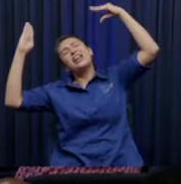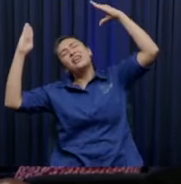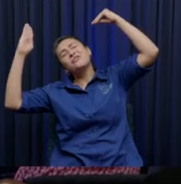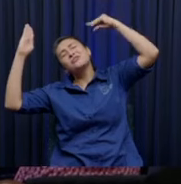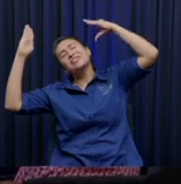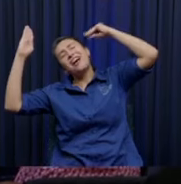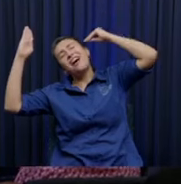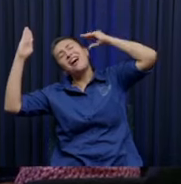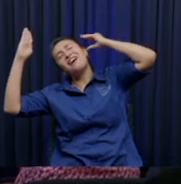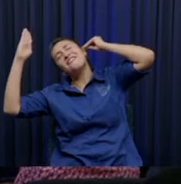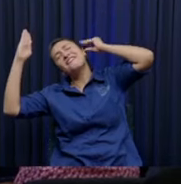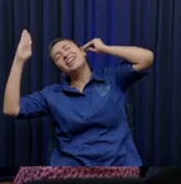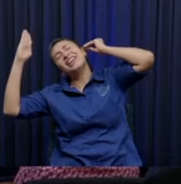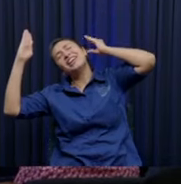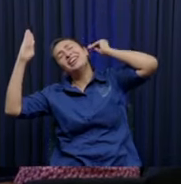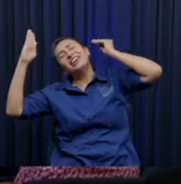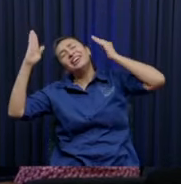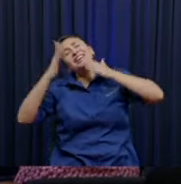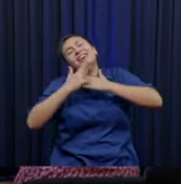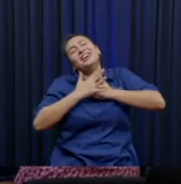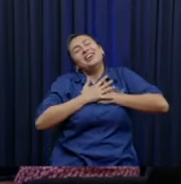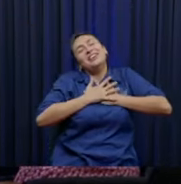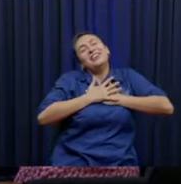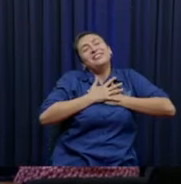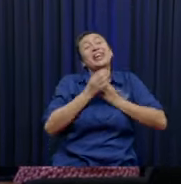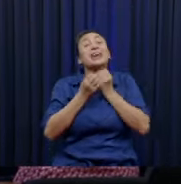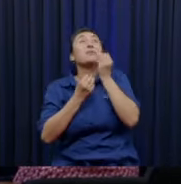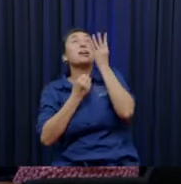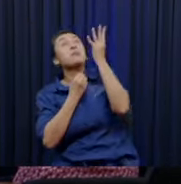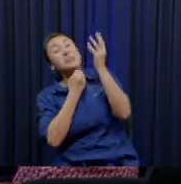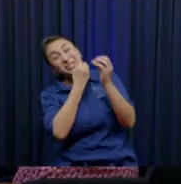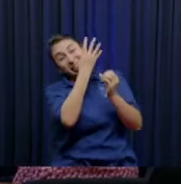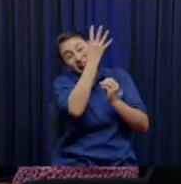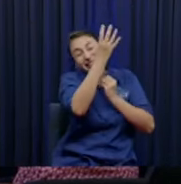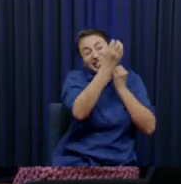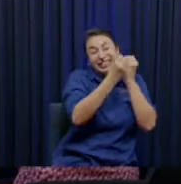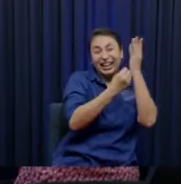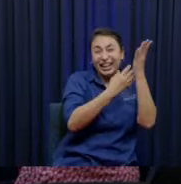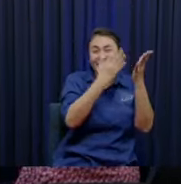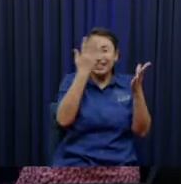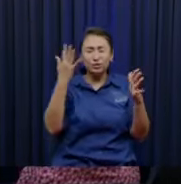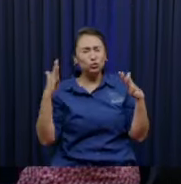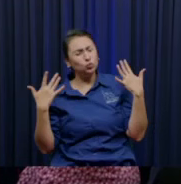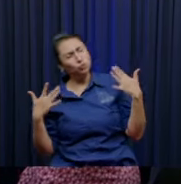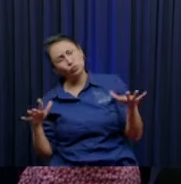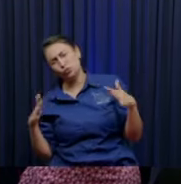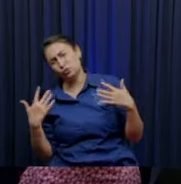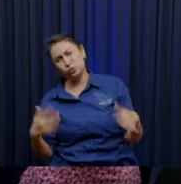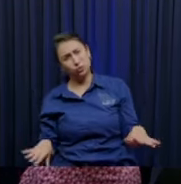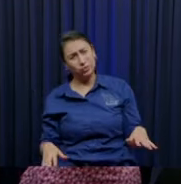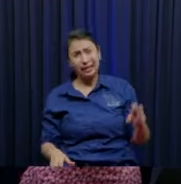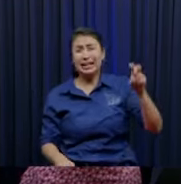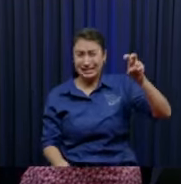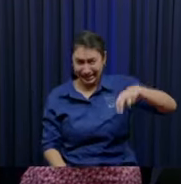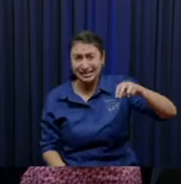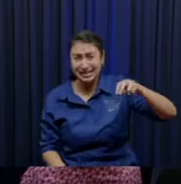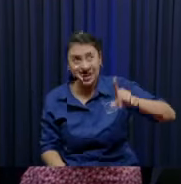nació nuestro Señor, que oyeron que decían ahí cosas bien tremendas. ¿Se recuerda que